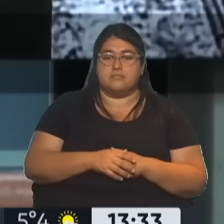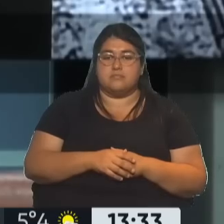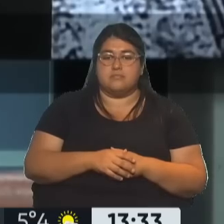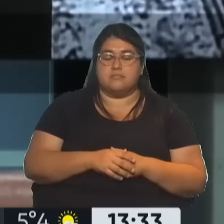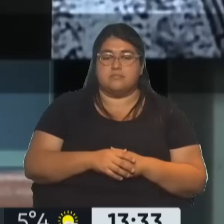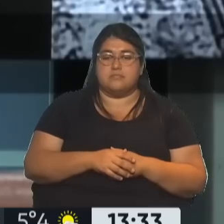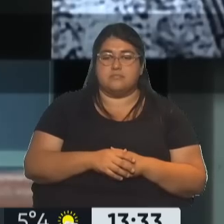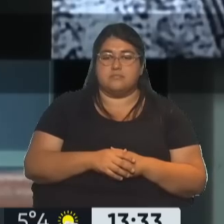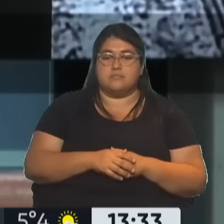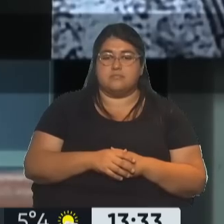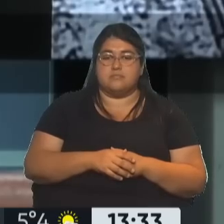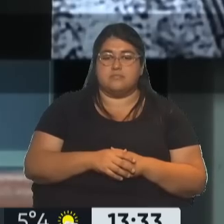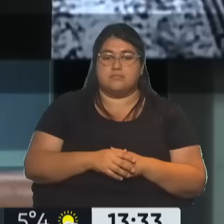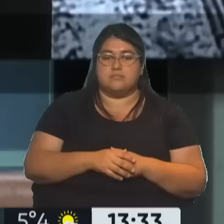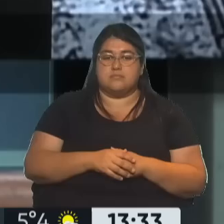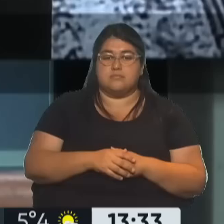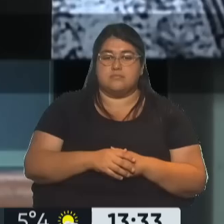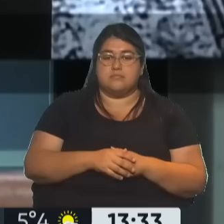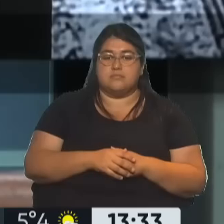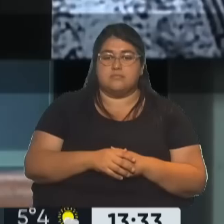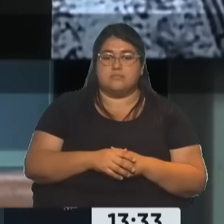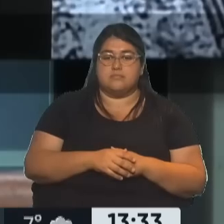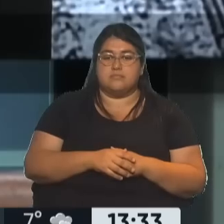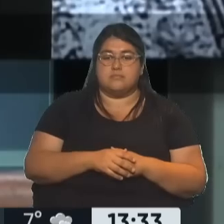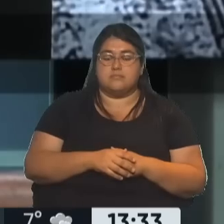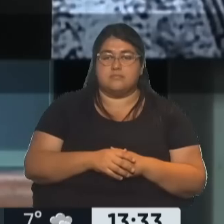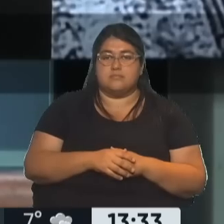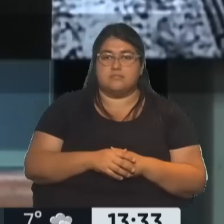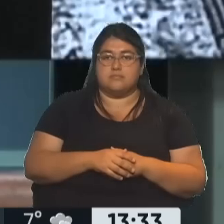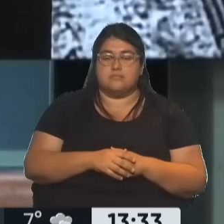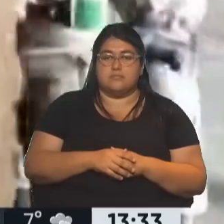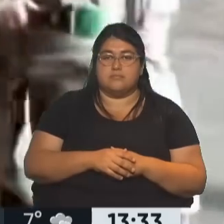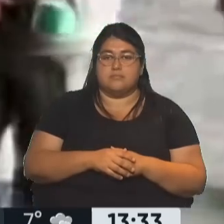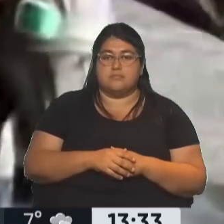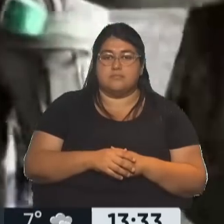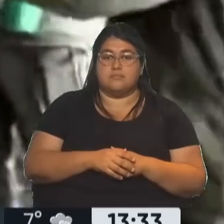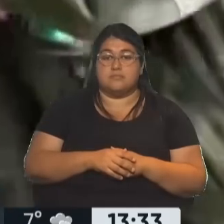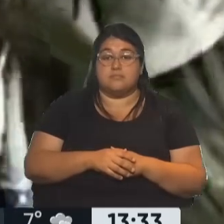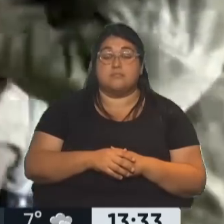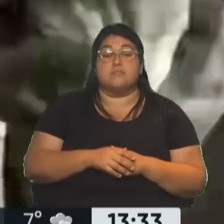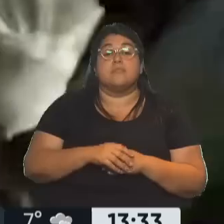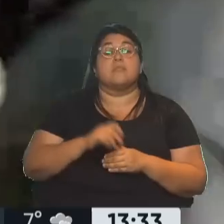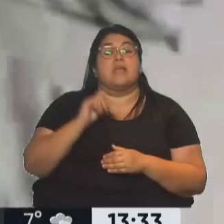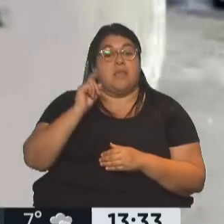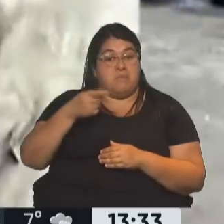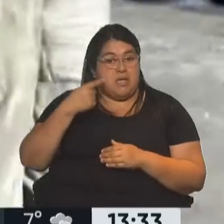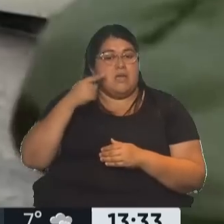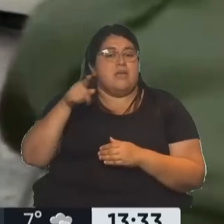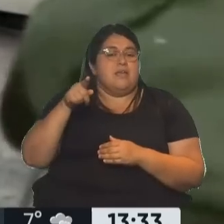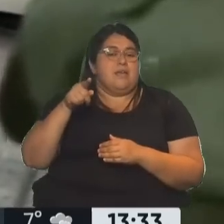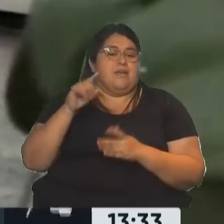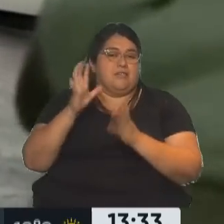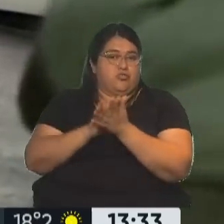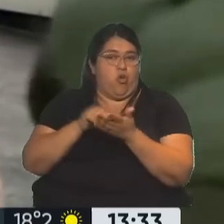identify, disrupt, expose, and target those who are assisting Wagner. Prigozhin, por su parte, suele jactarse